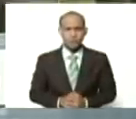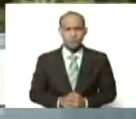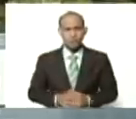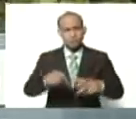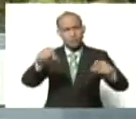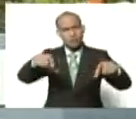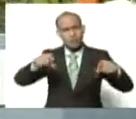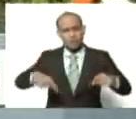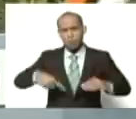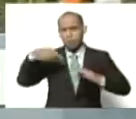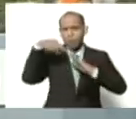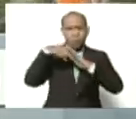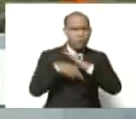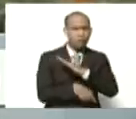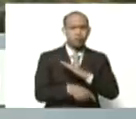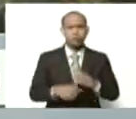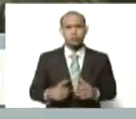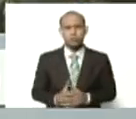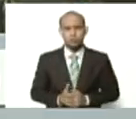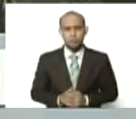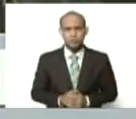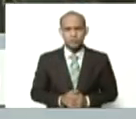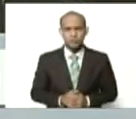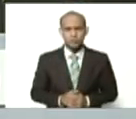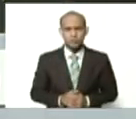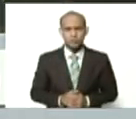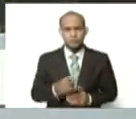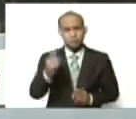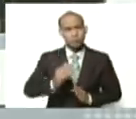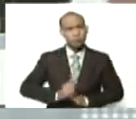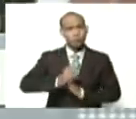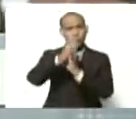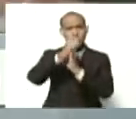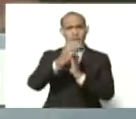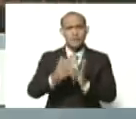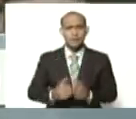Sembró profundamente. Es un líder,